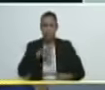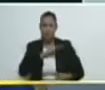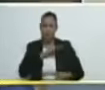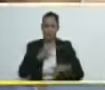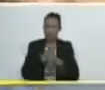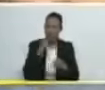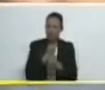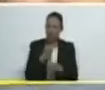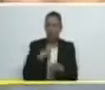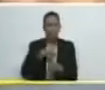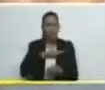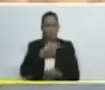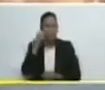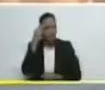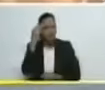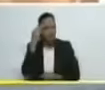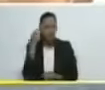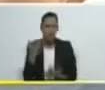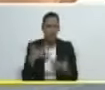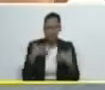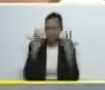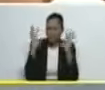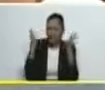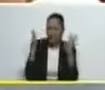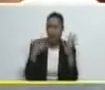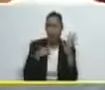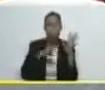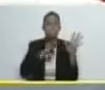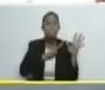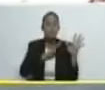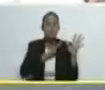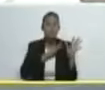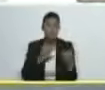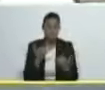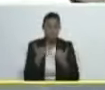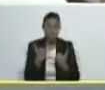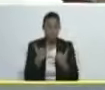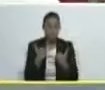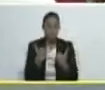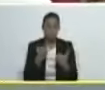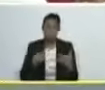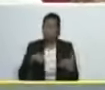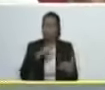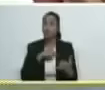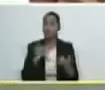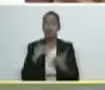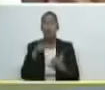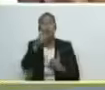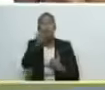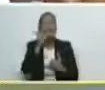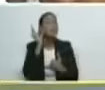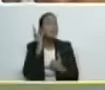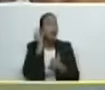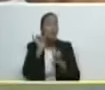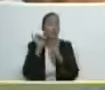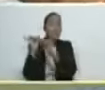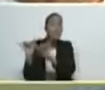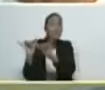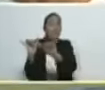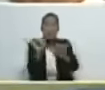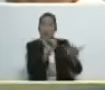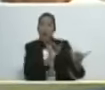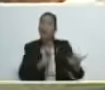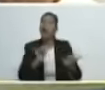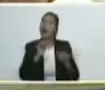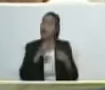de nuestra mente, de nuestras manos, de nosotros mismos, de ustedes mismas, mujeres, de la voluntad y la